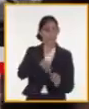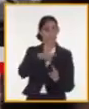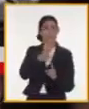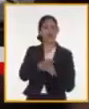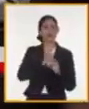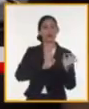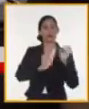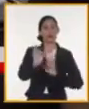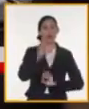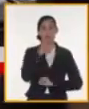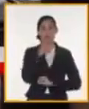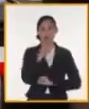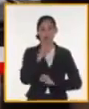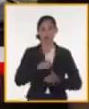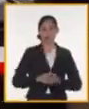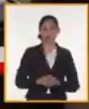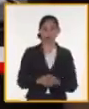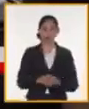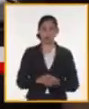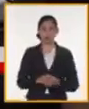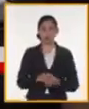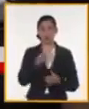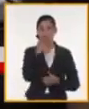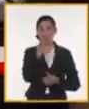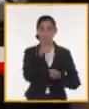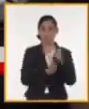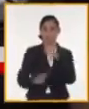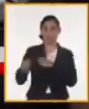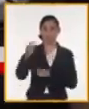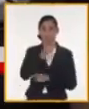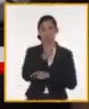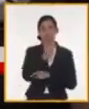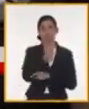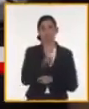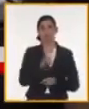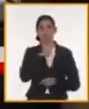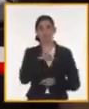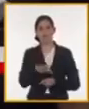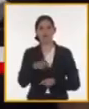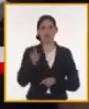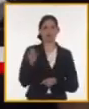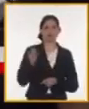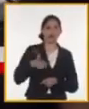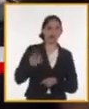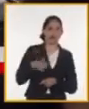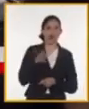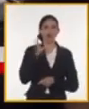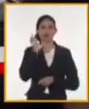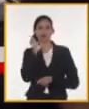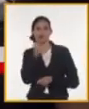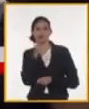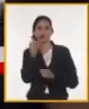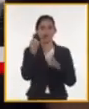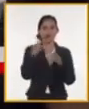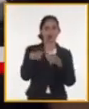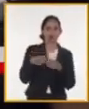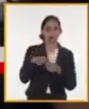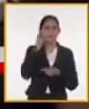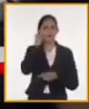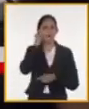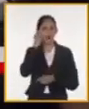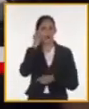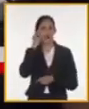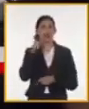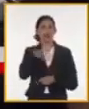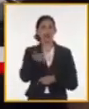necesitan. Se le presta especial atención además a la tramitación de las quejas que presentan las mujeres relacionadas